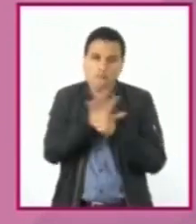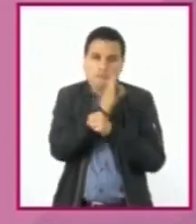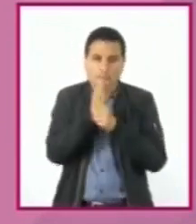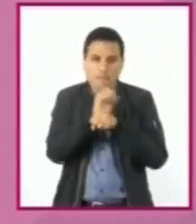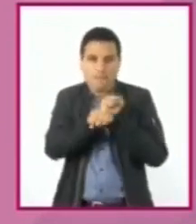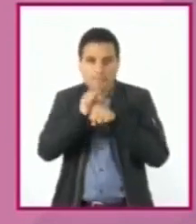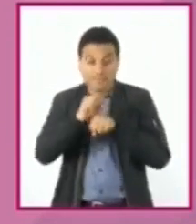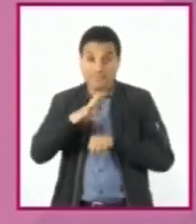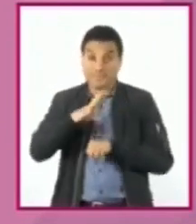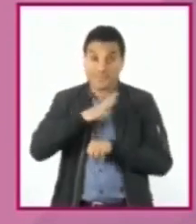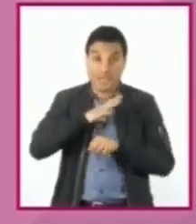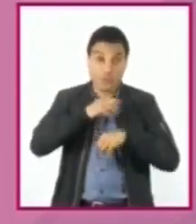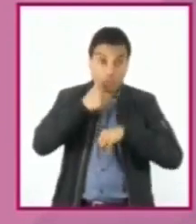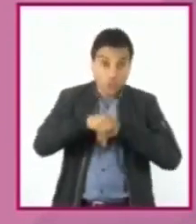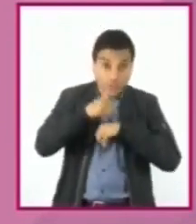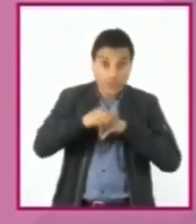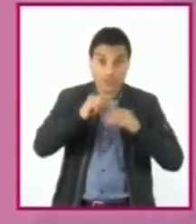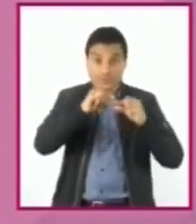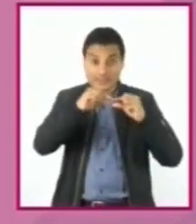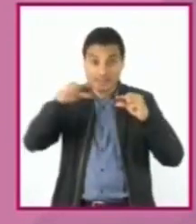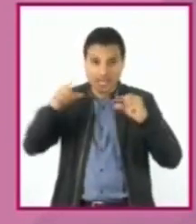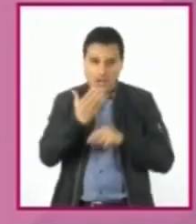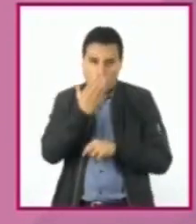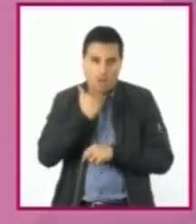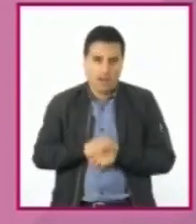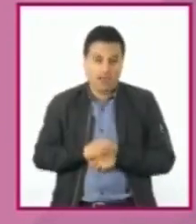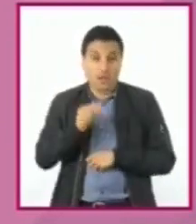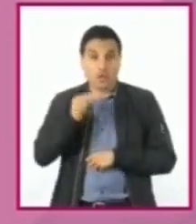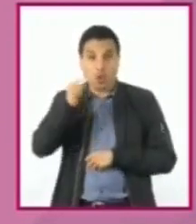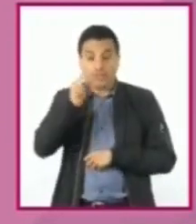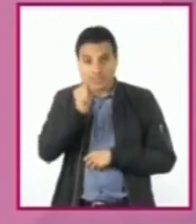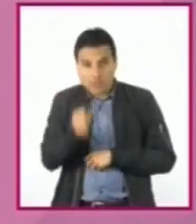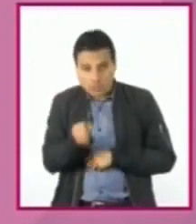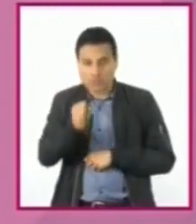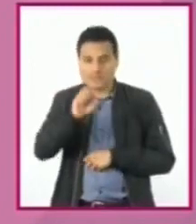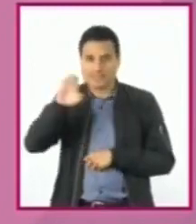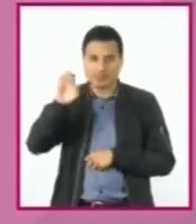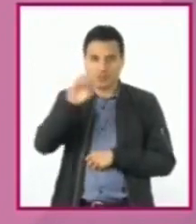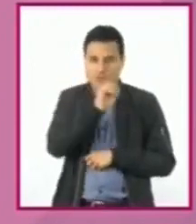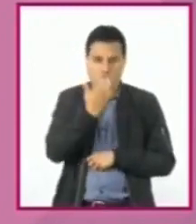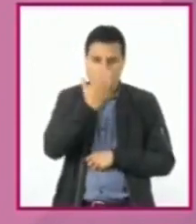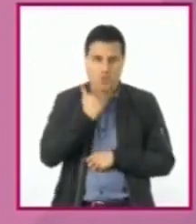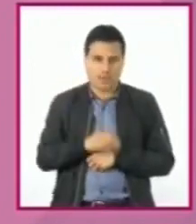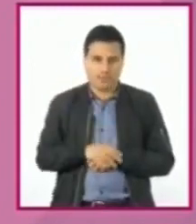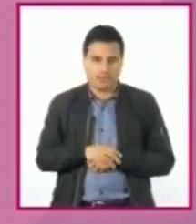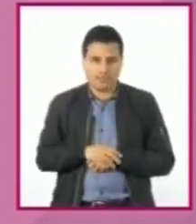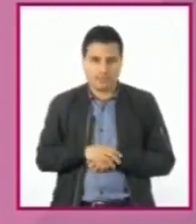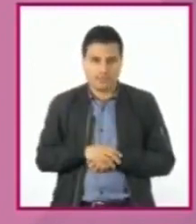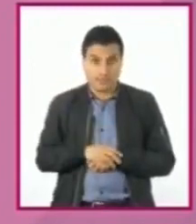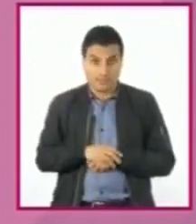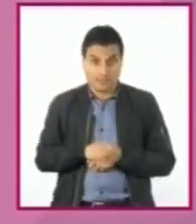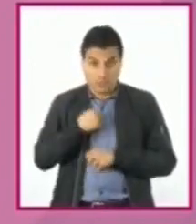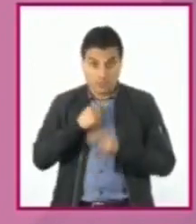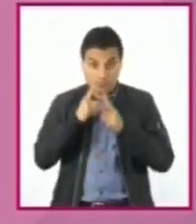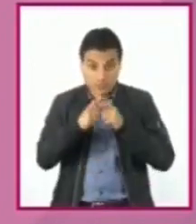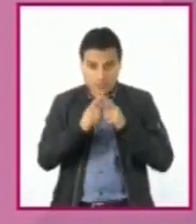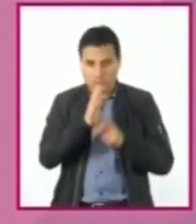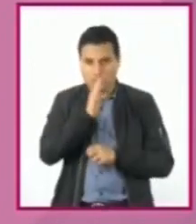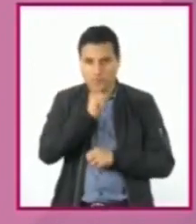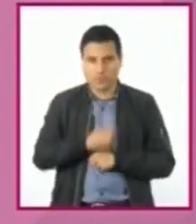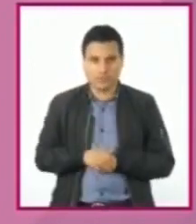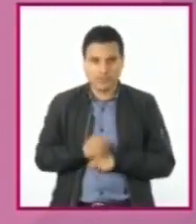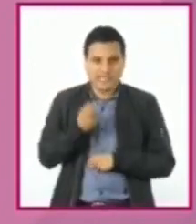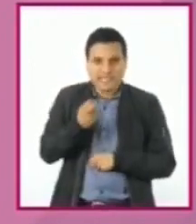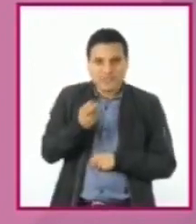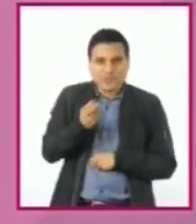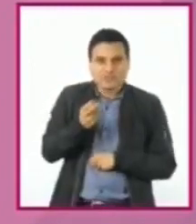escalas ni coordenadas, por lo que no pueden efectuarse mediciones en él. ¿De qué forma de representación del espacio